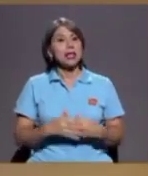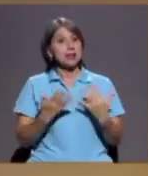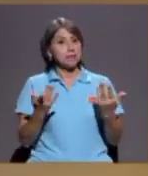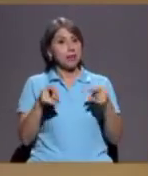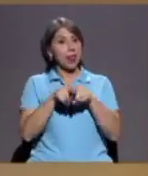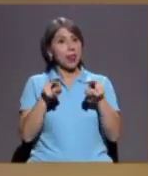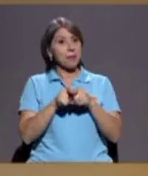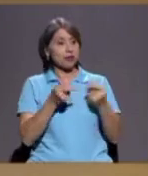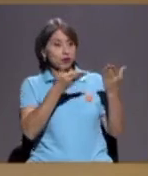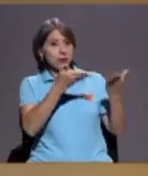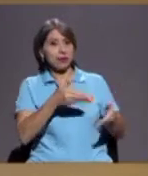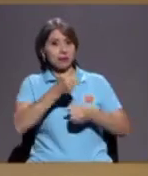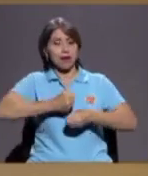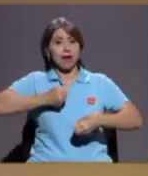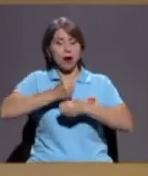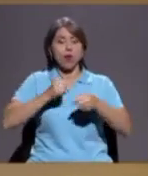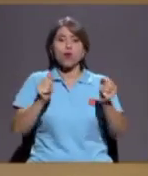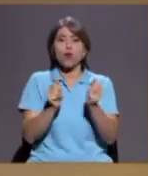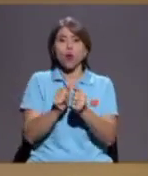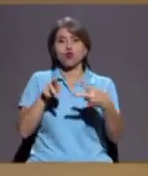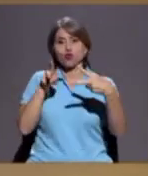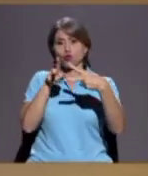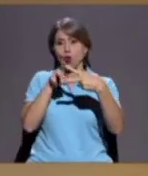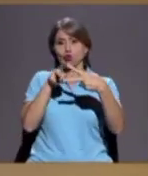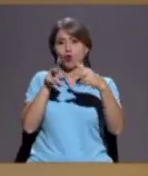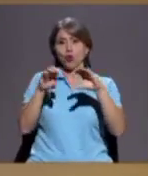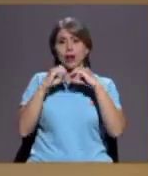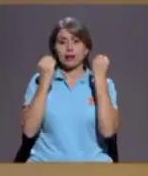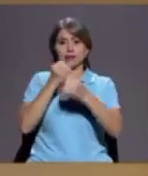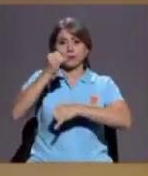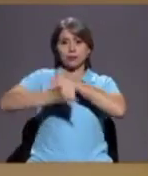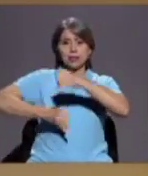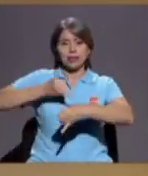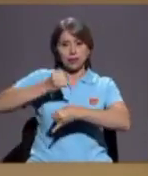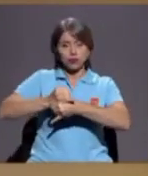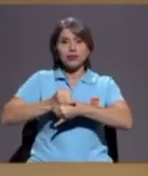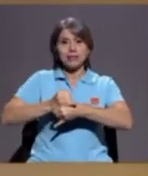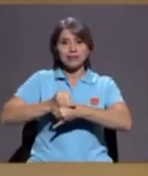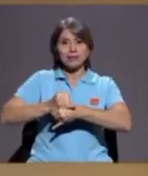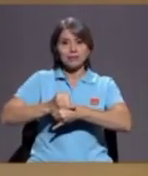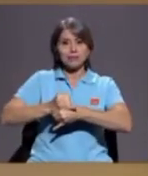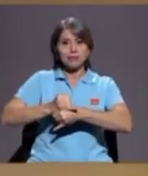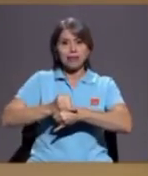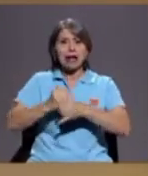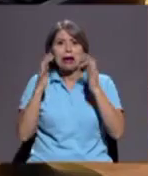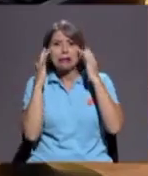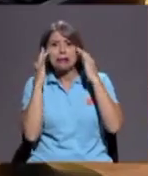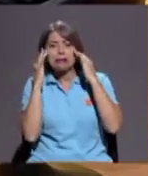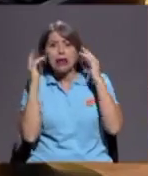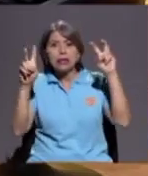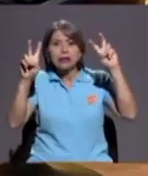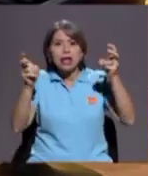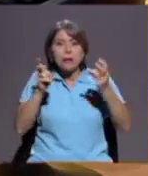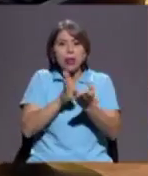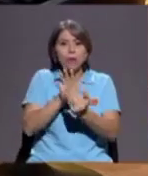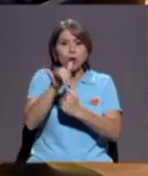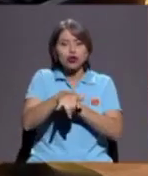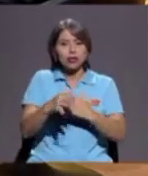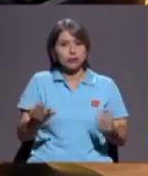además don Miguel trabajó con dos organismos internacionales que estaban muy preocupados por el tema de los proyectos,